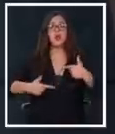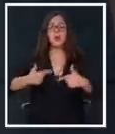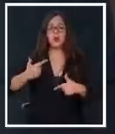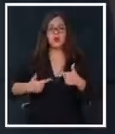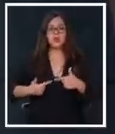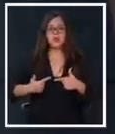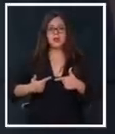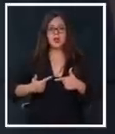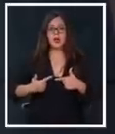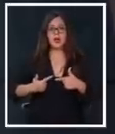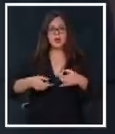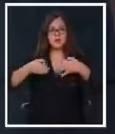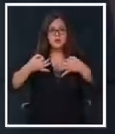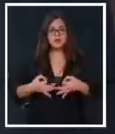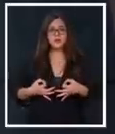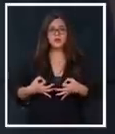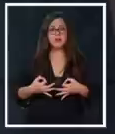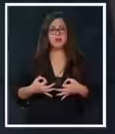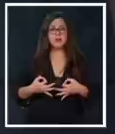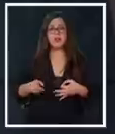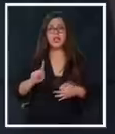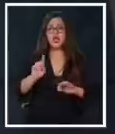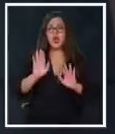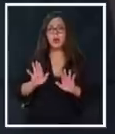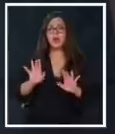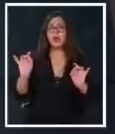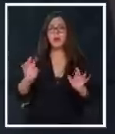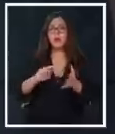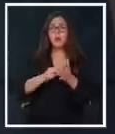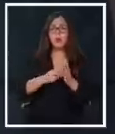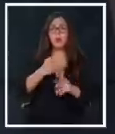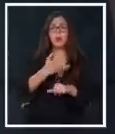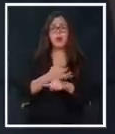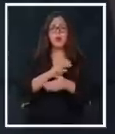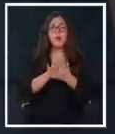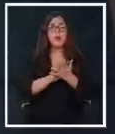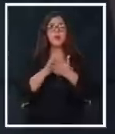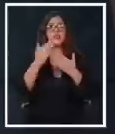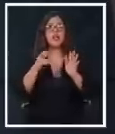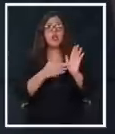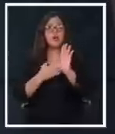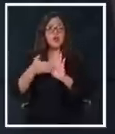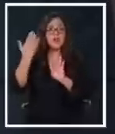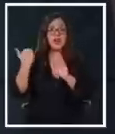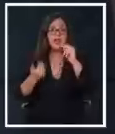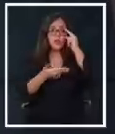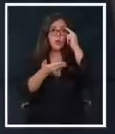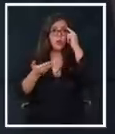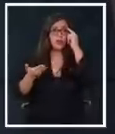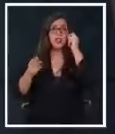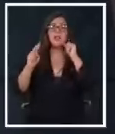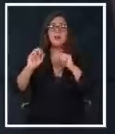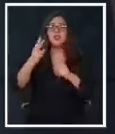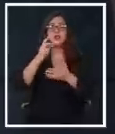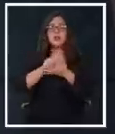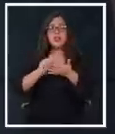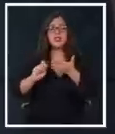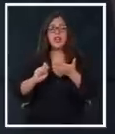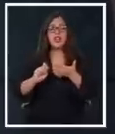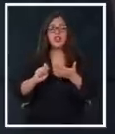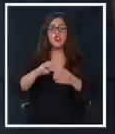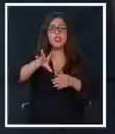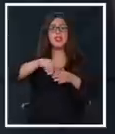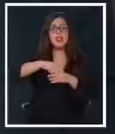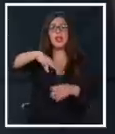proactiva que no espere que los problemas se usan por ejemplo es el abrigo si todo lo que mostraban ante el subsecretario del interior manuel